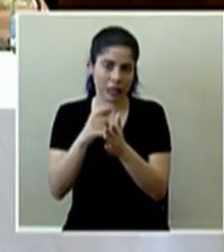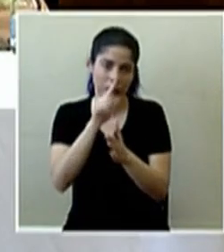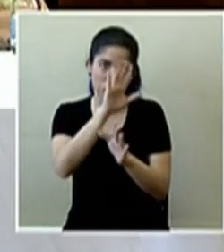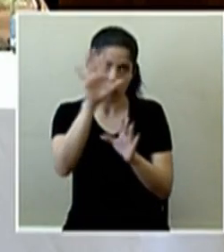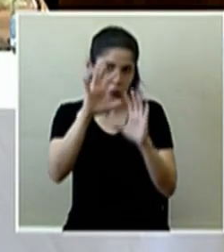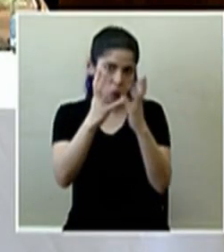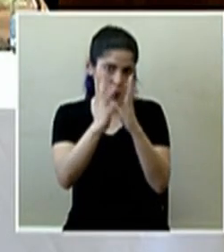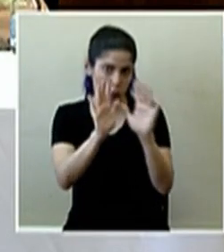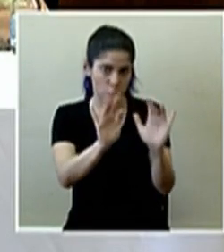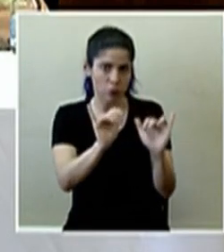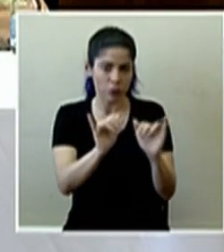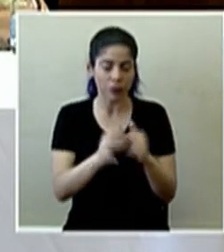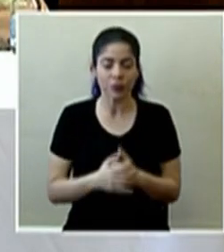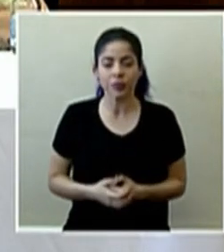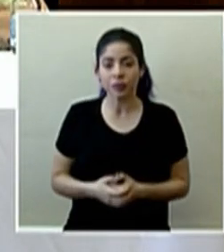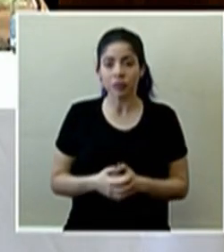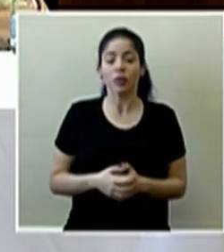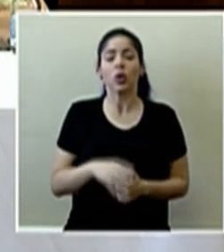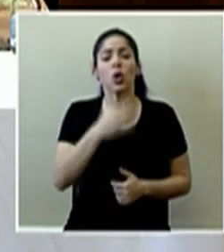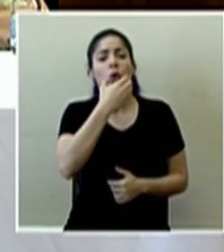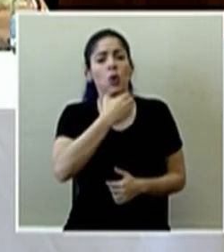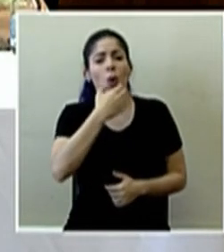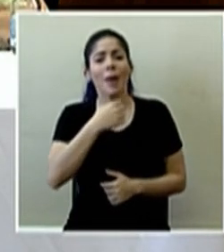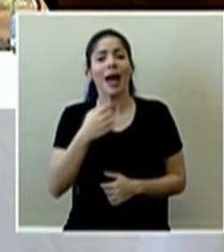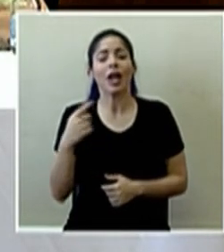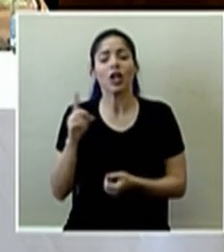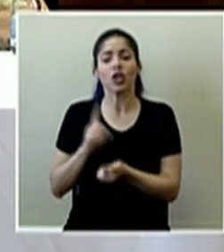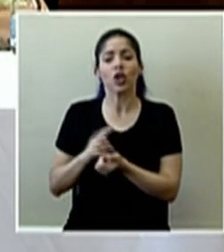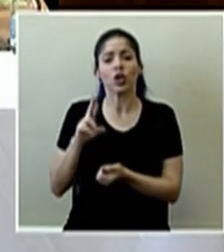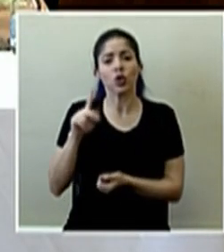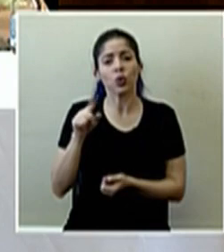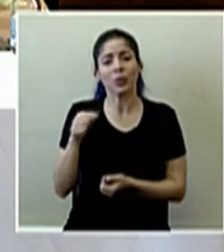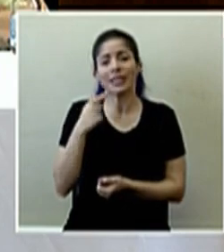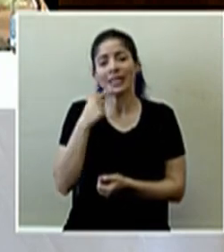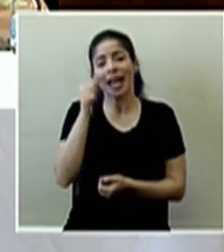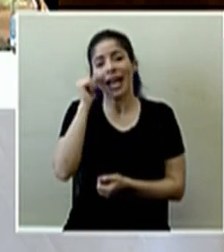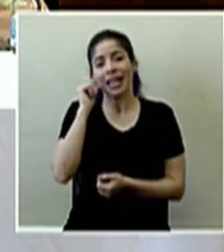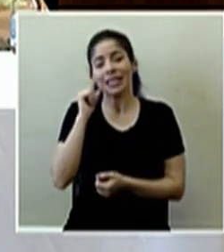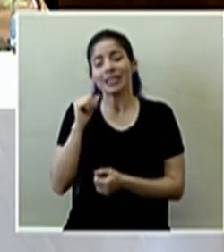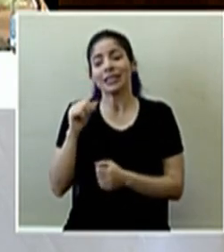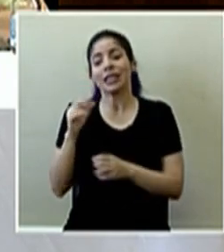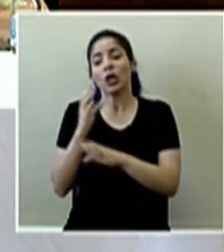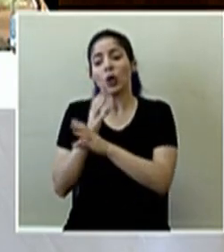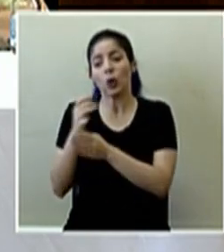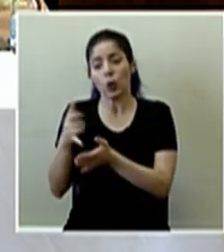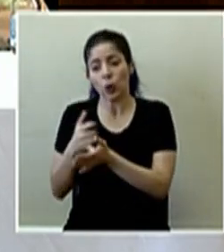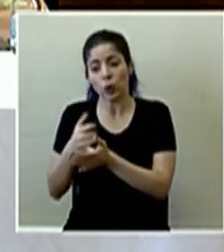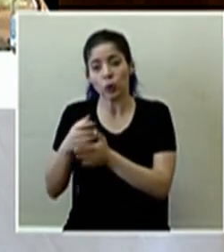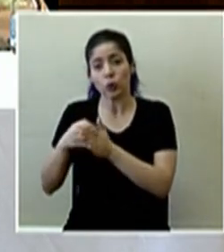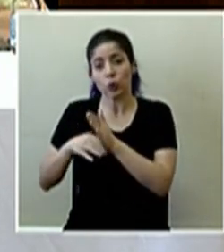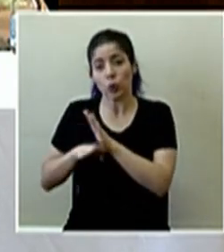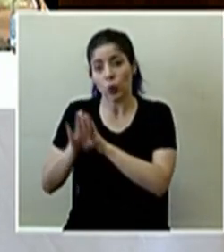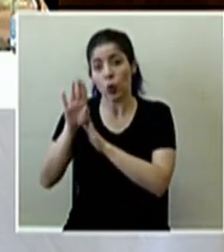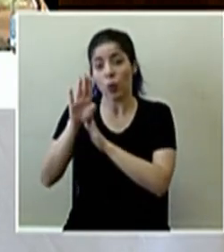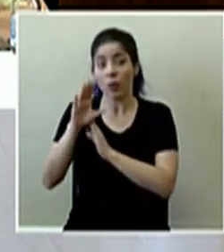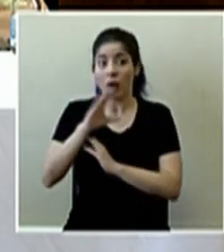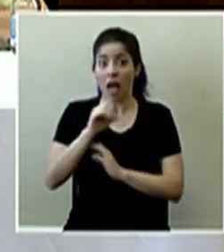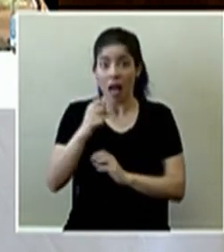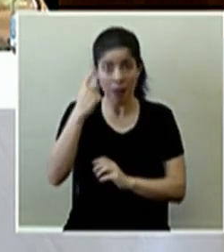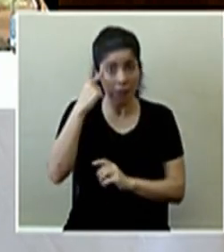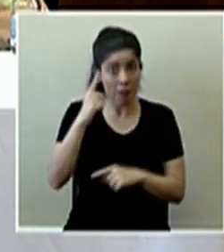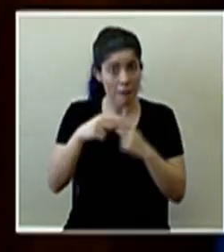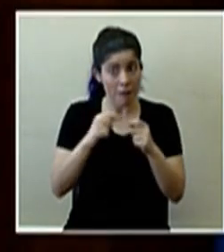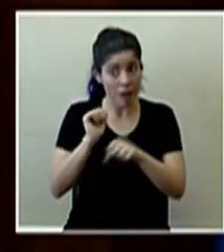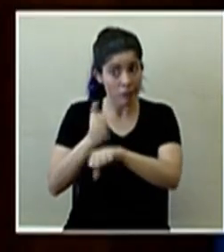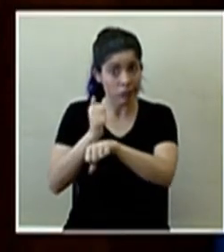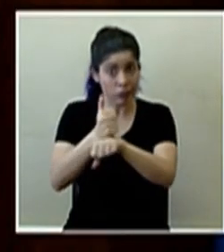Don Román, con base en lo que mencionó ayer el doctor Ruiz sobre las UCIs y la curva ascendente de los casos, ¿piensa ya la Caja en acondicionar